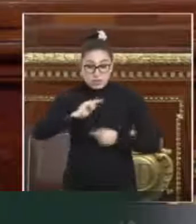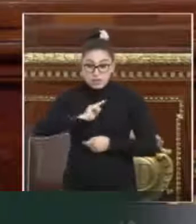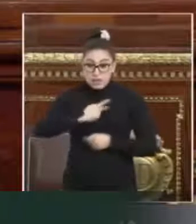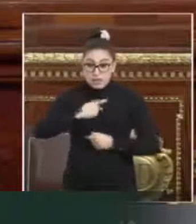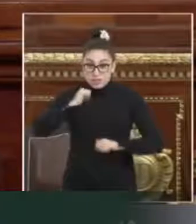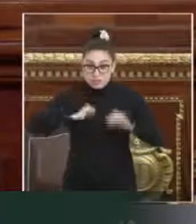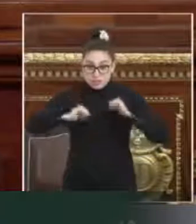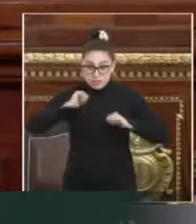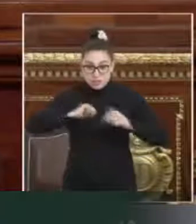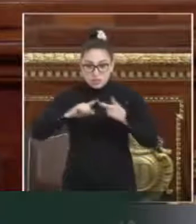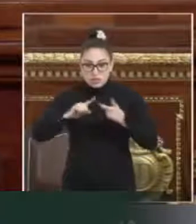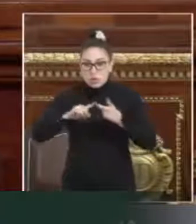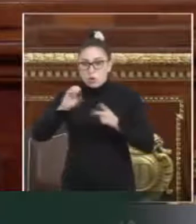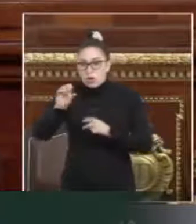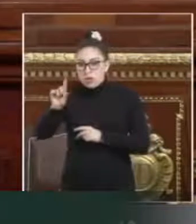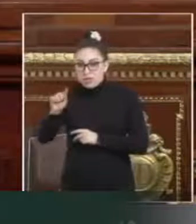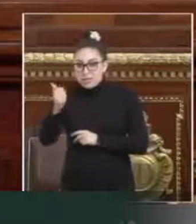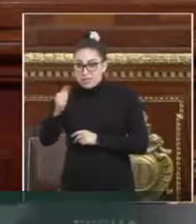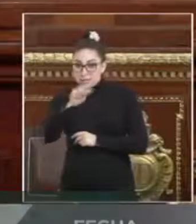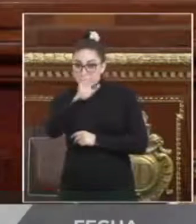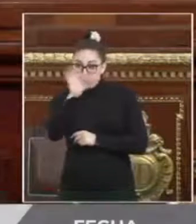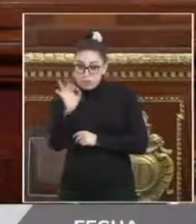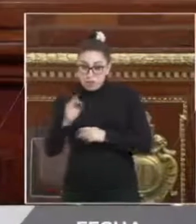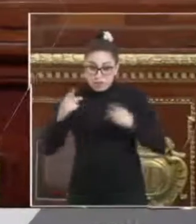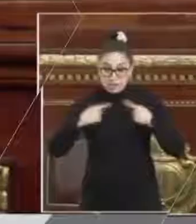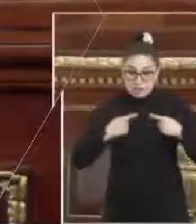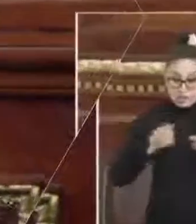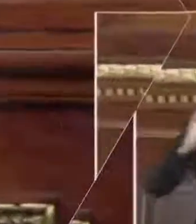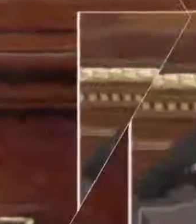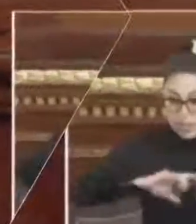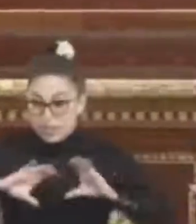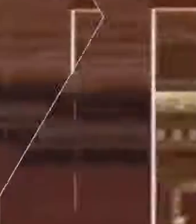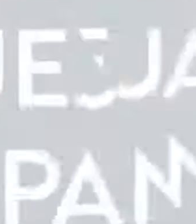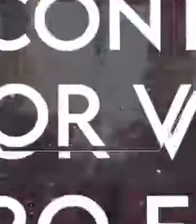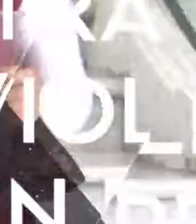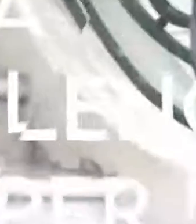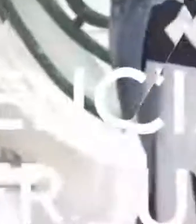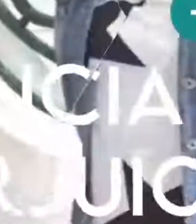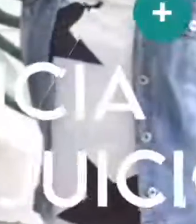derecho a la no discriminación podrían ser causa de nulidad.